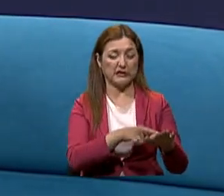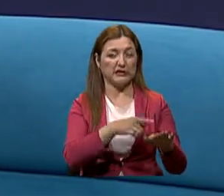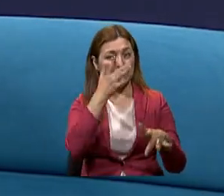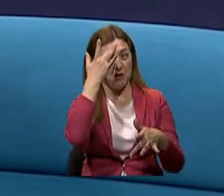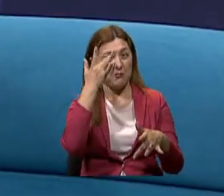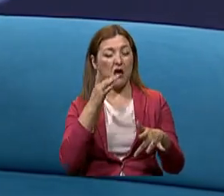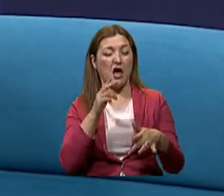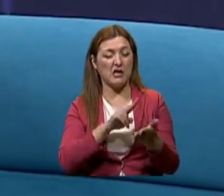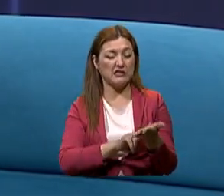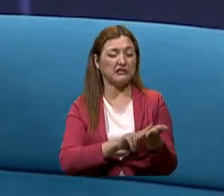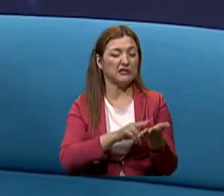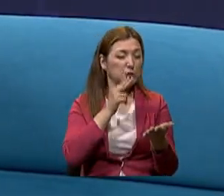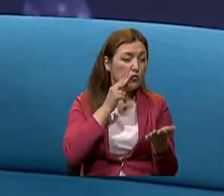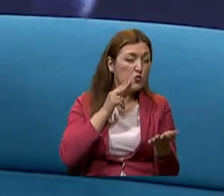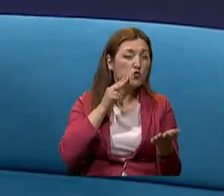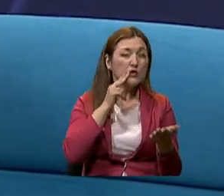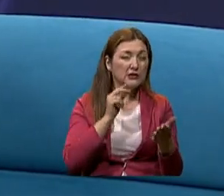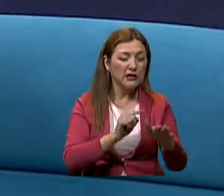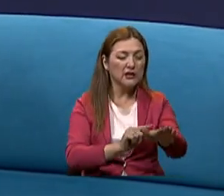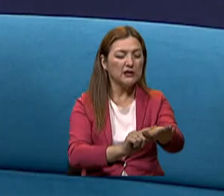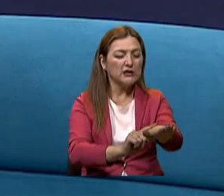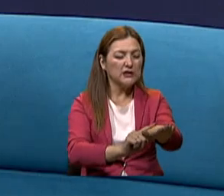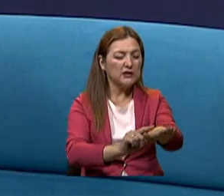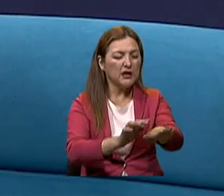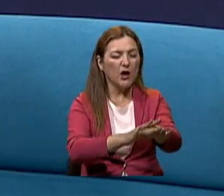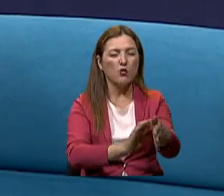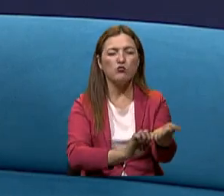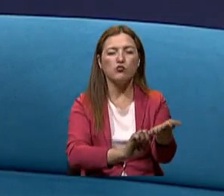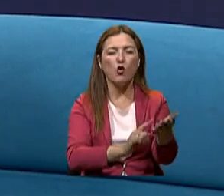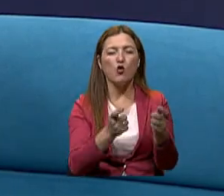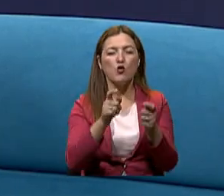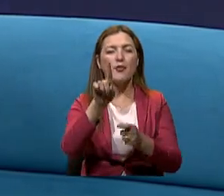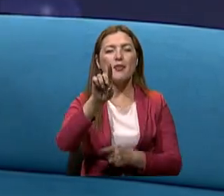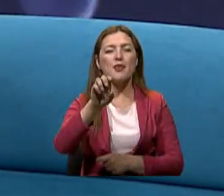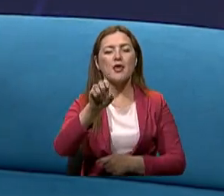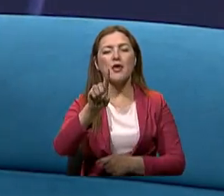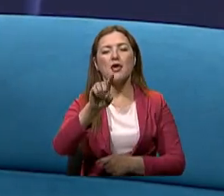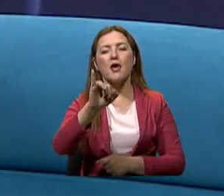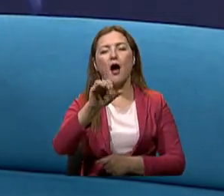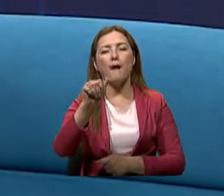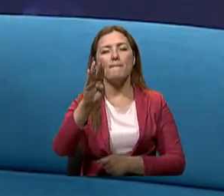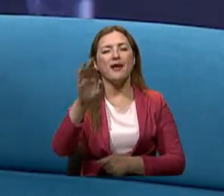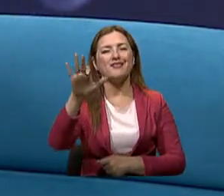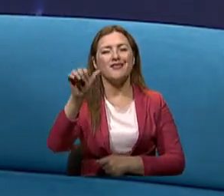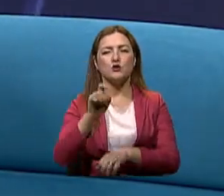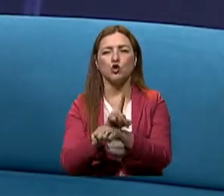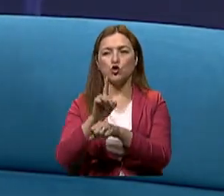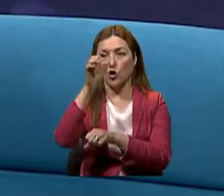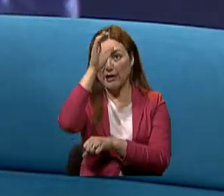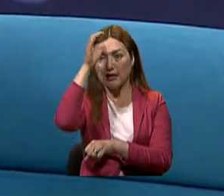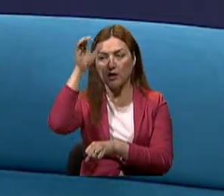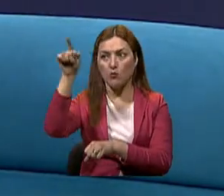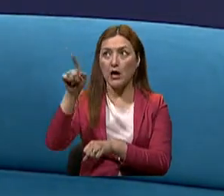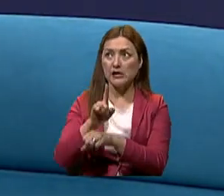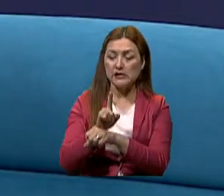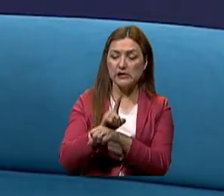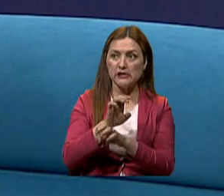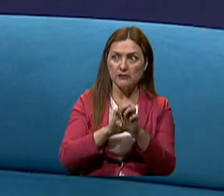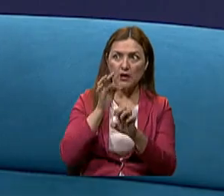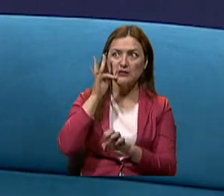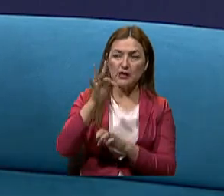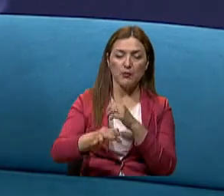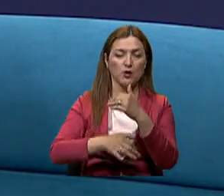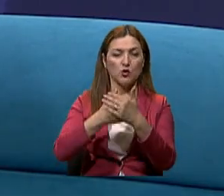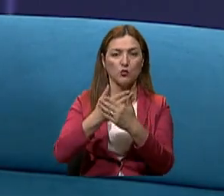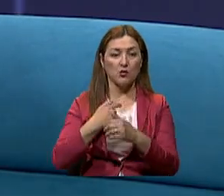tienen o diabetes, tienen que hacerse sus controles de diabetes con su médico clínico, desde luego, y de ahí hacer su chequeo, ya sea con